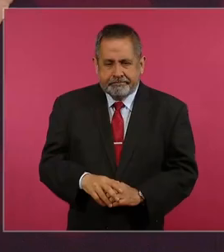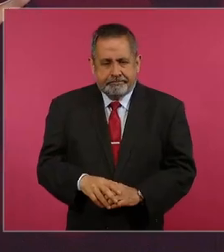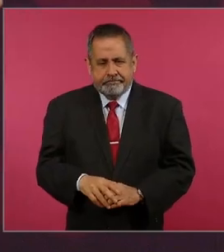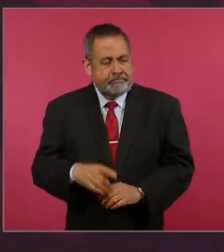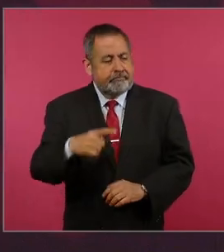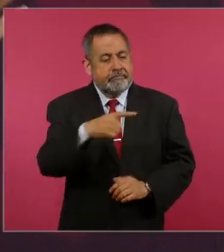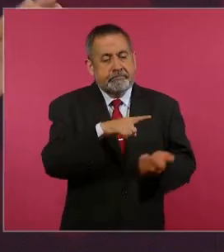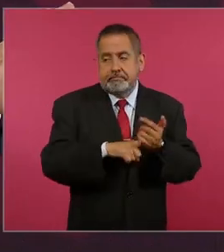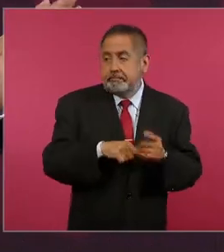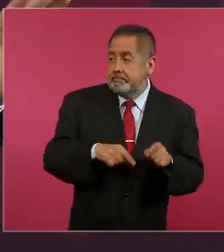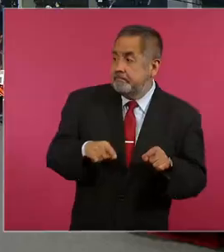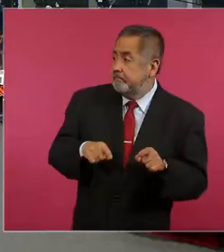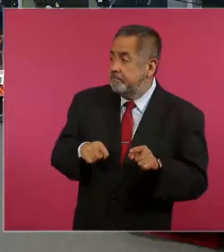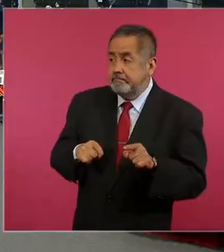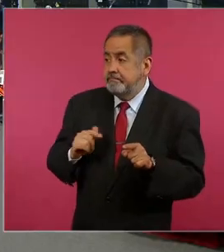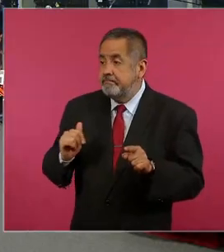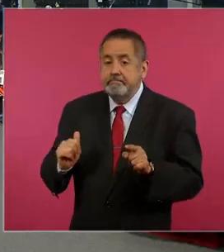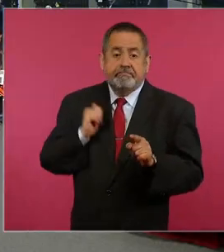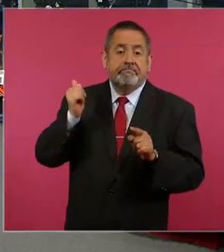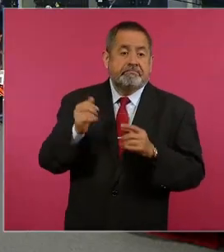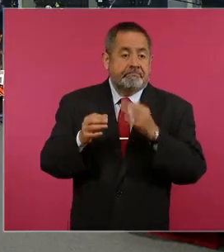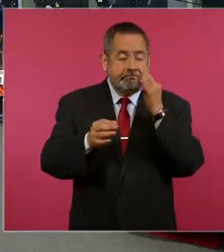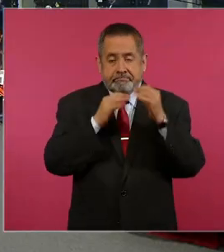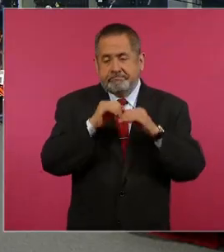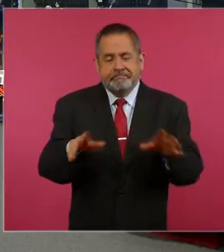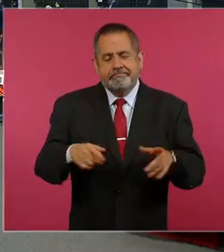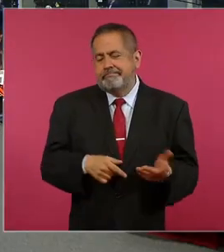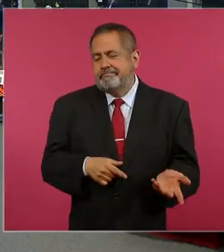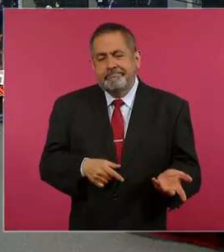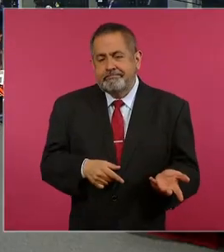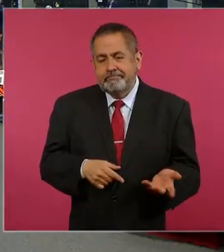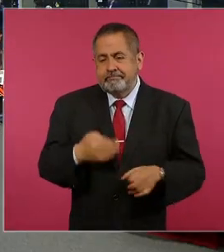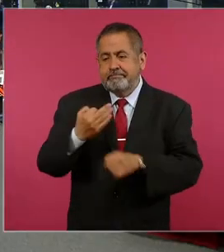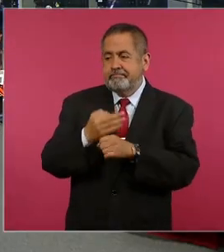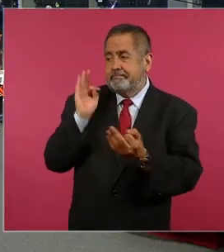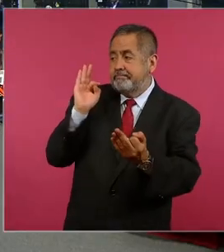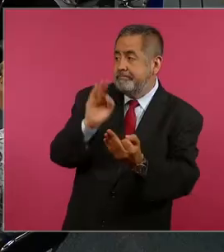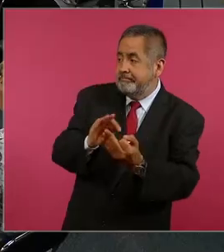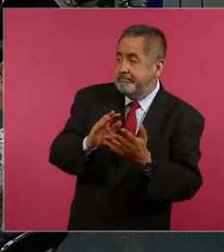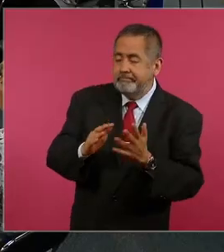aprovechan, sí, estas circunstancias